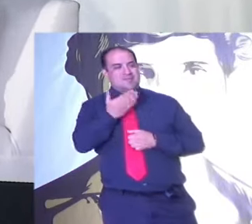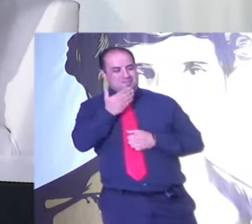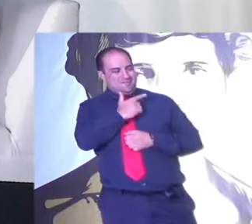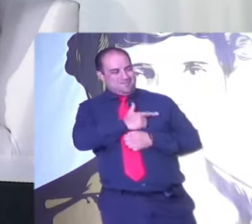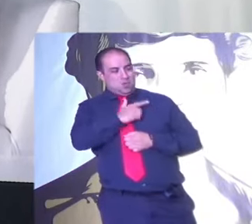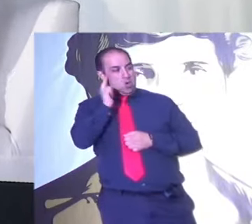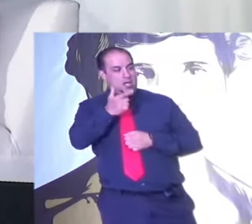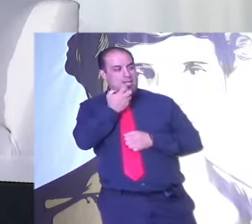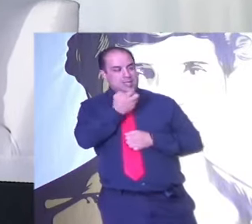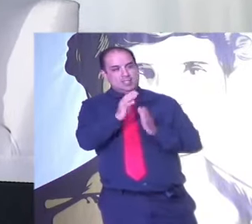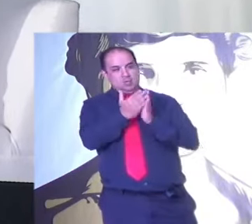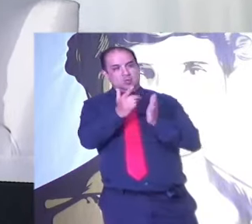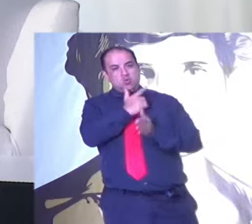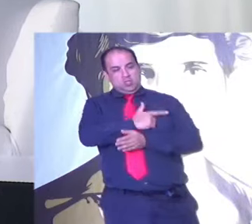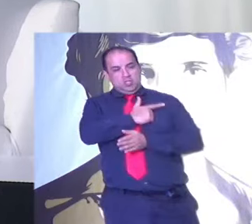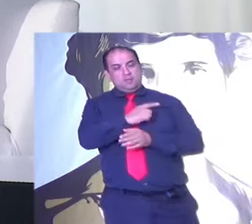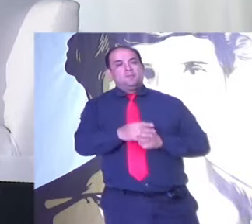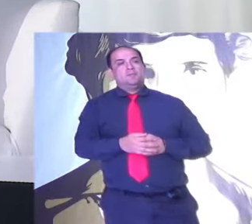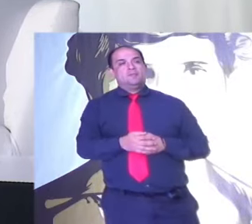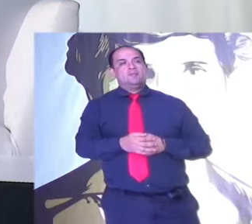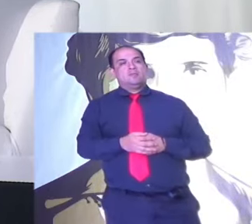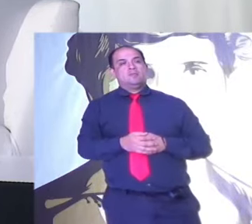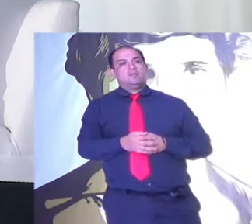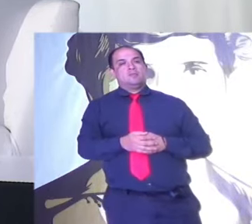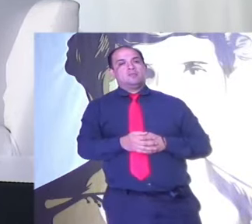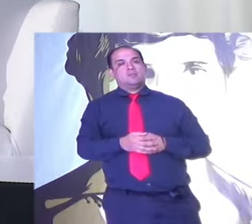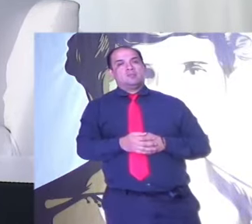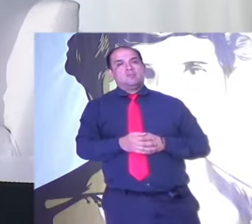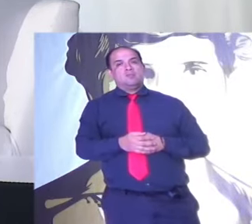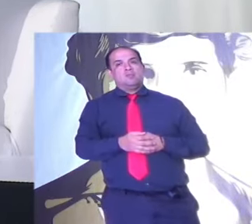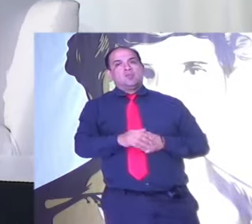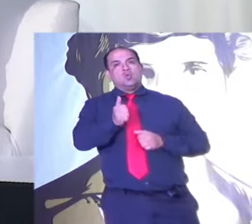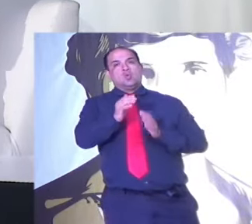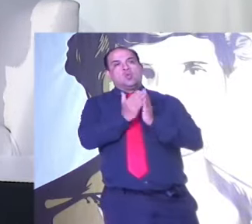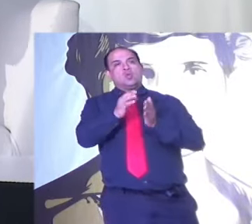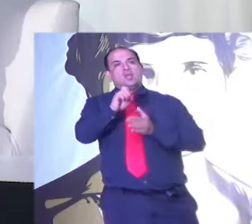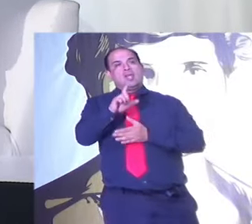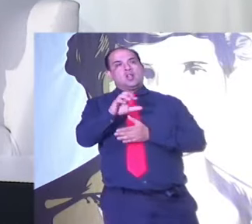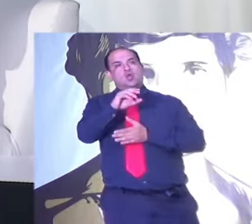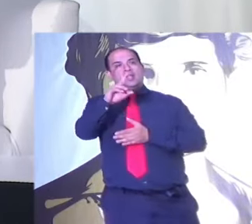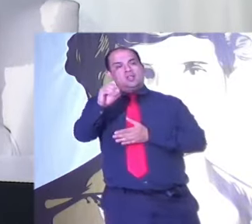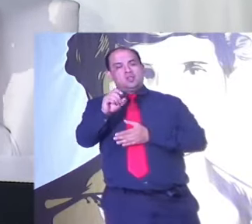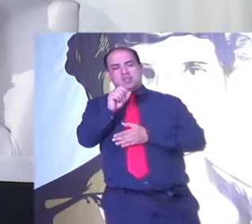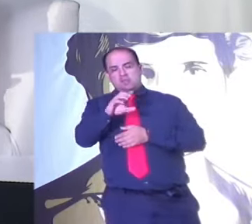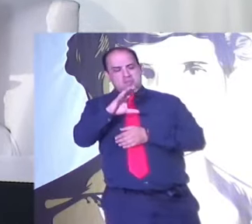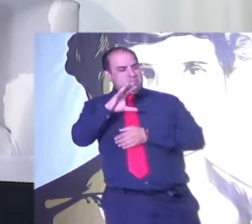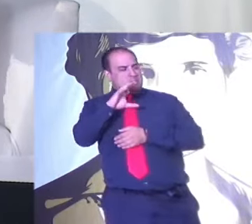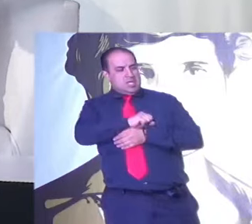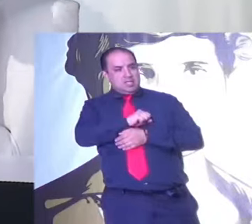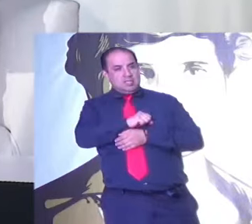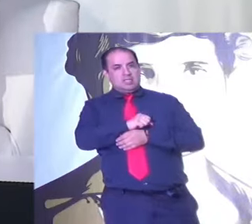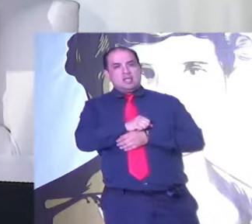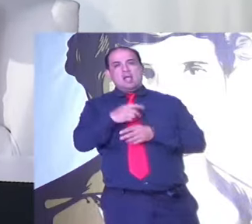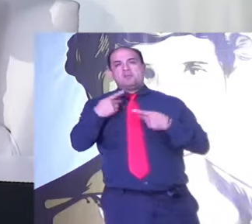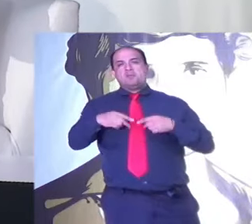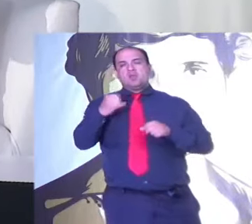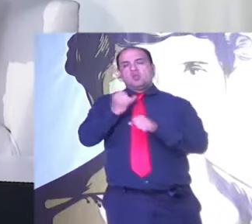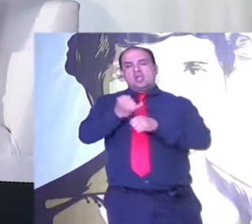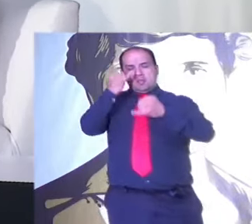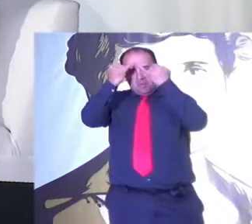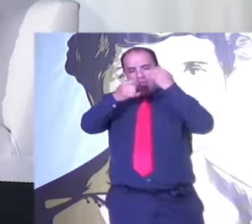Espero que les guste a ustedes. El cuento de corrido también me gusta mucho. Está ahí el personaje imaginándose que quiere escribir una